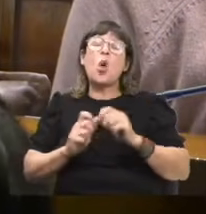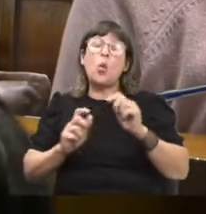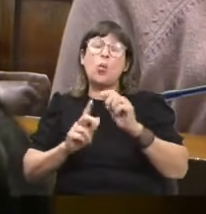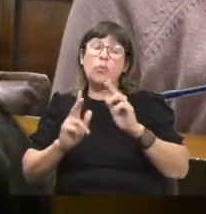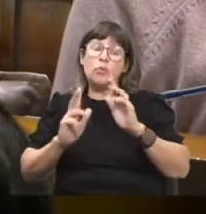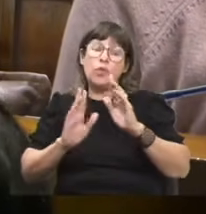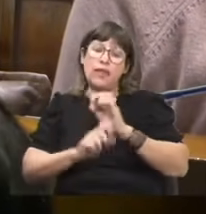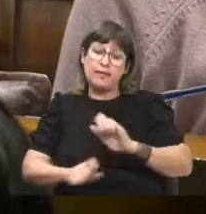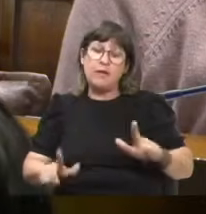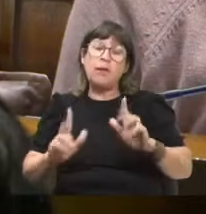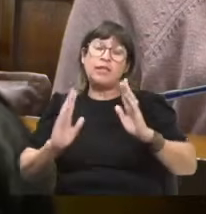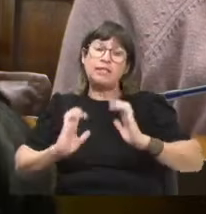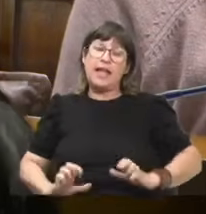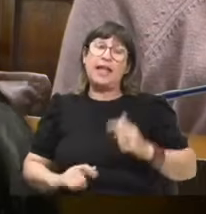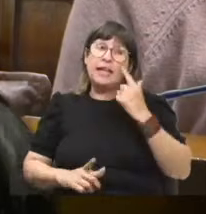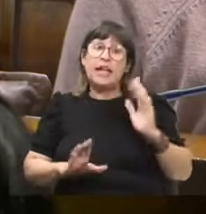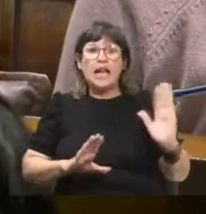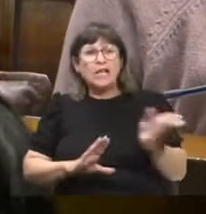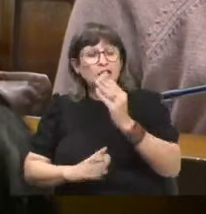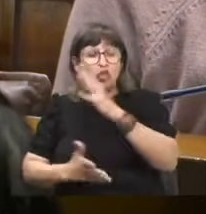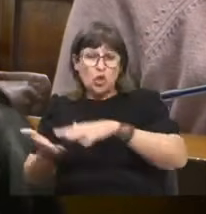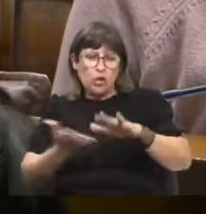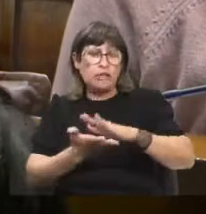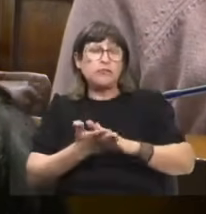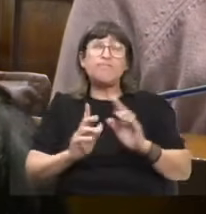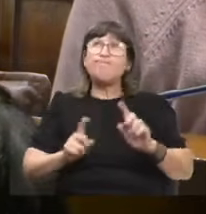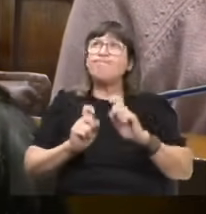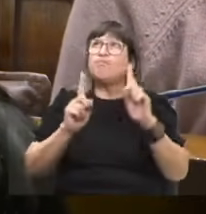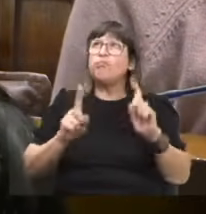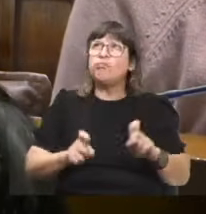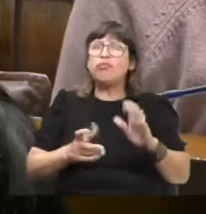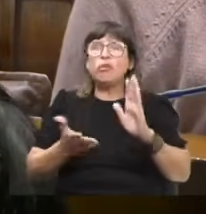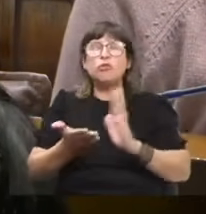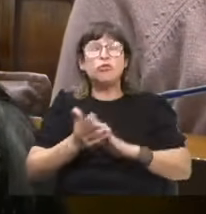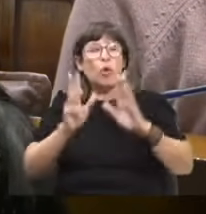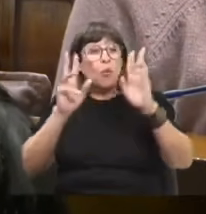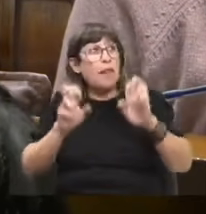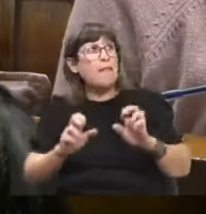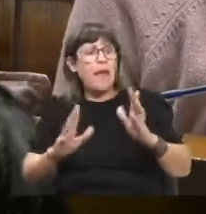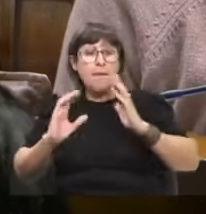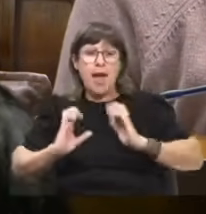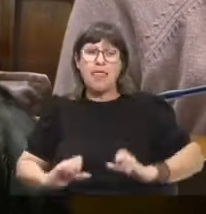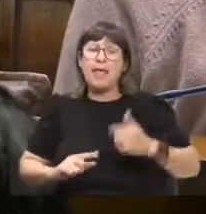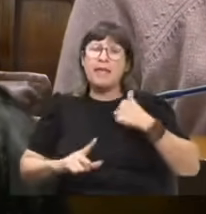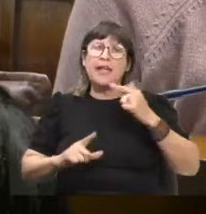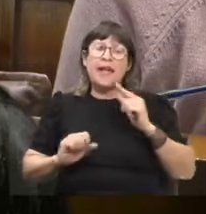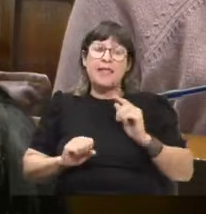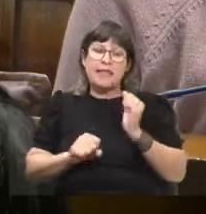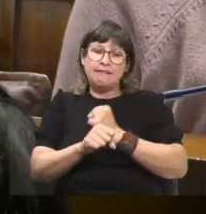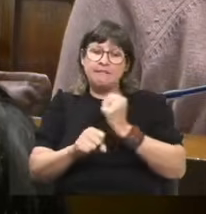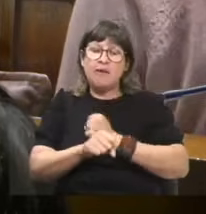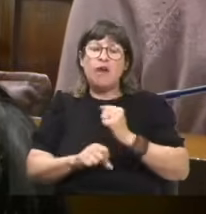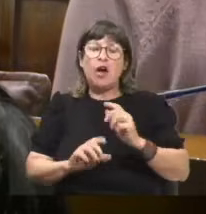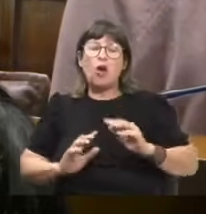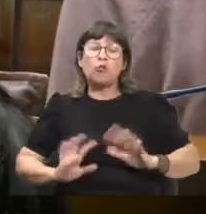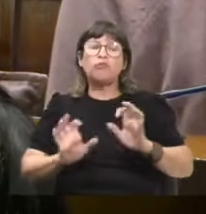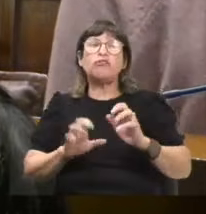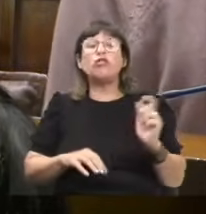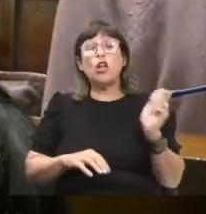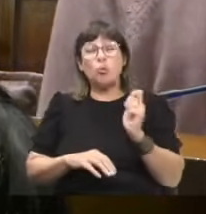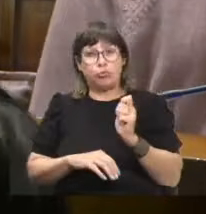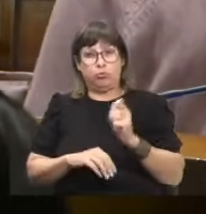los casos en los que se cuestionen temas de ética en el desempeño de la función pública. Más